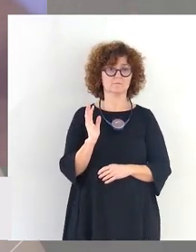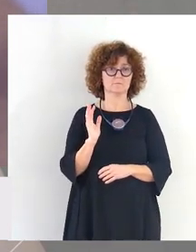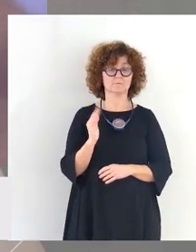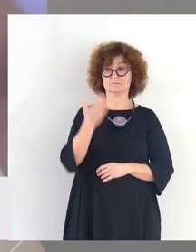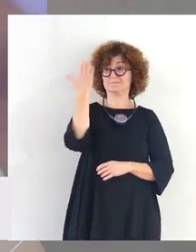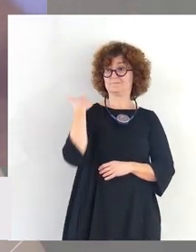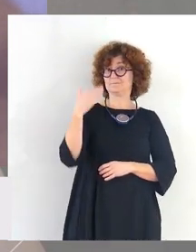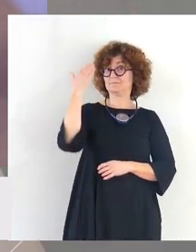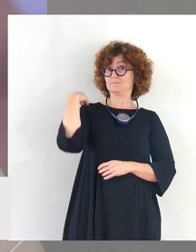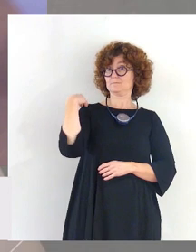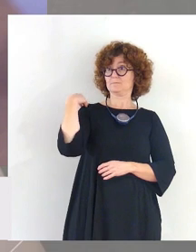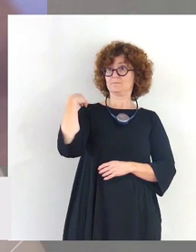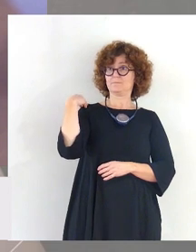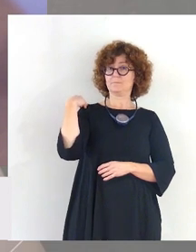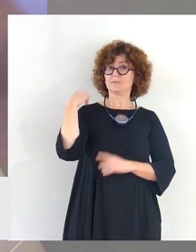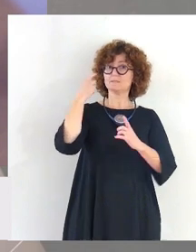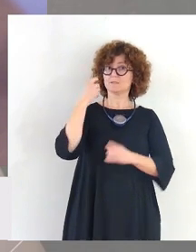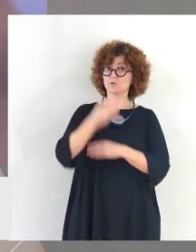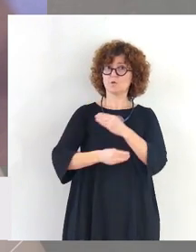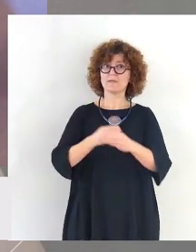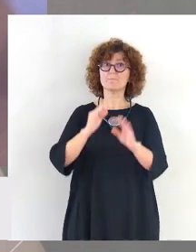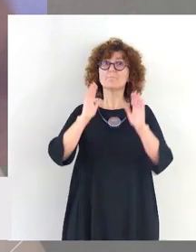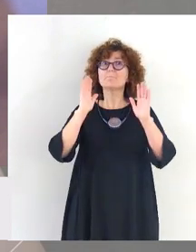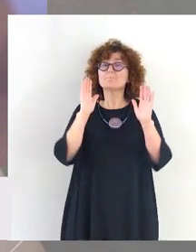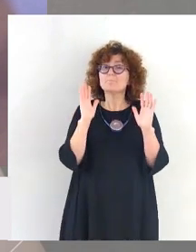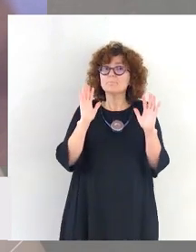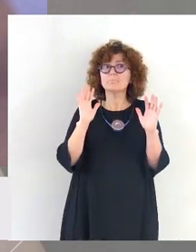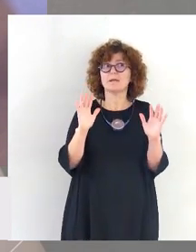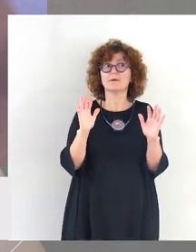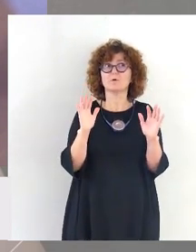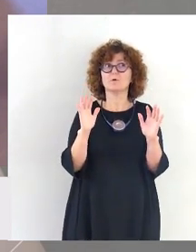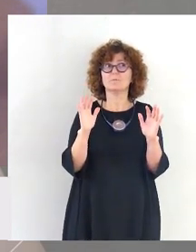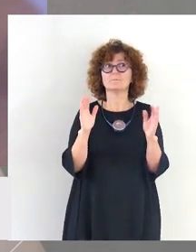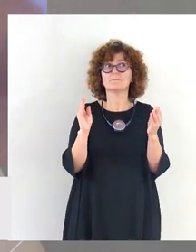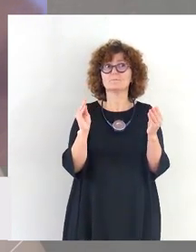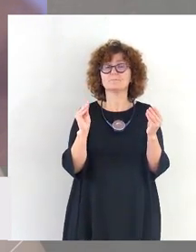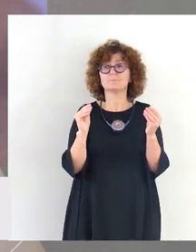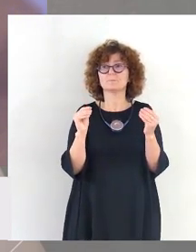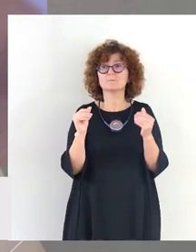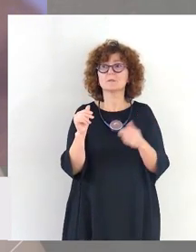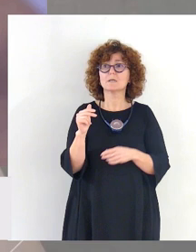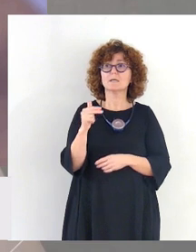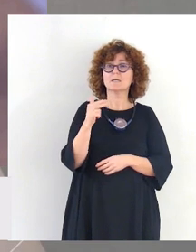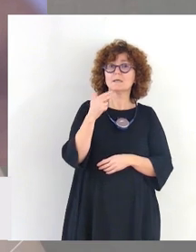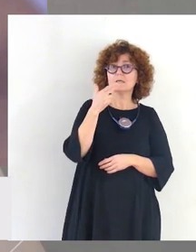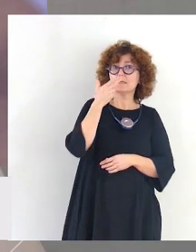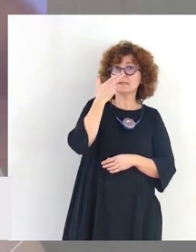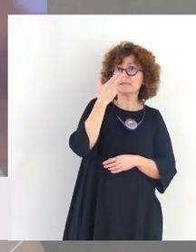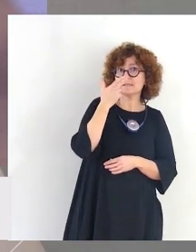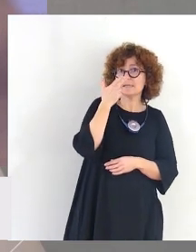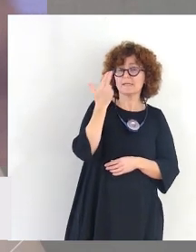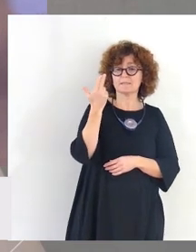este momento se está haciendo pero yo creo que se ha perdido esa especie de interés en hacer una